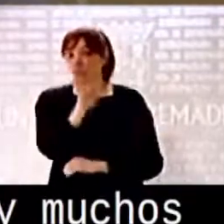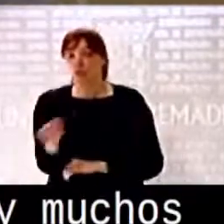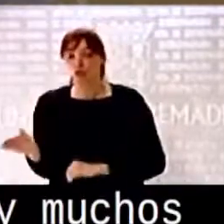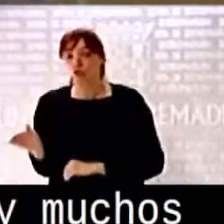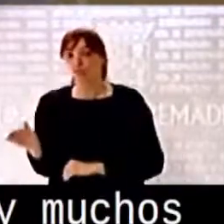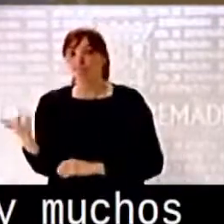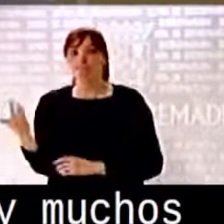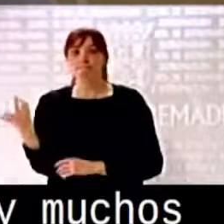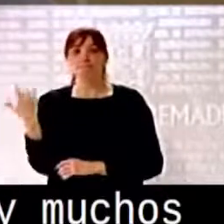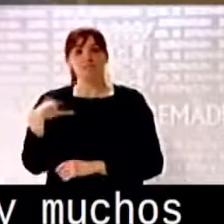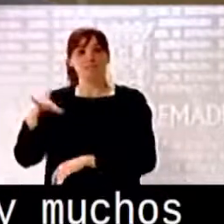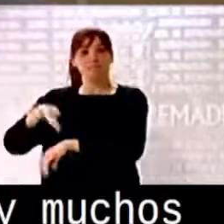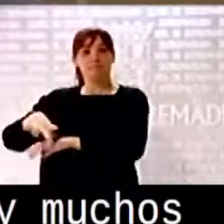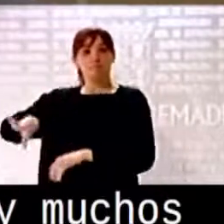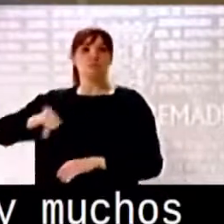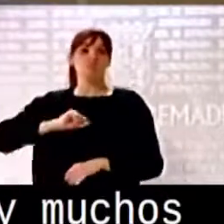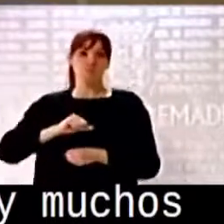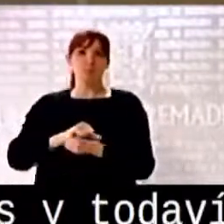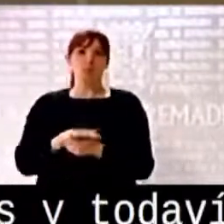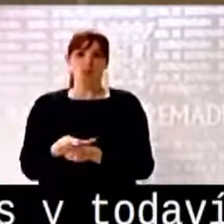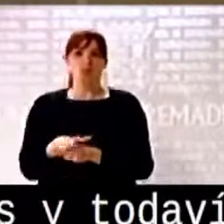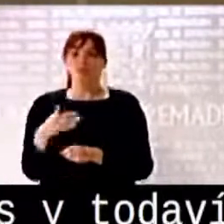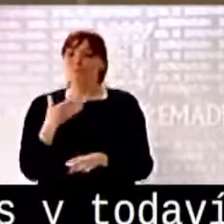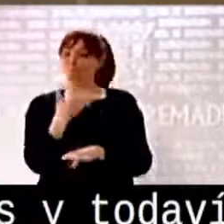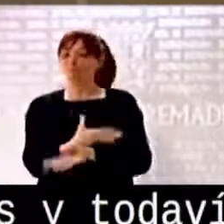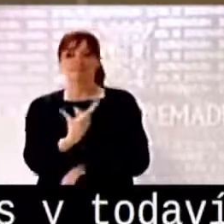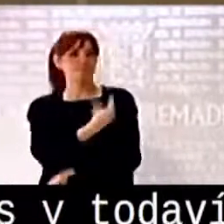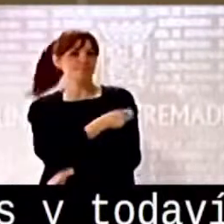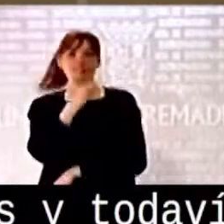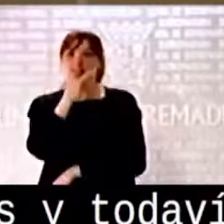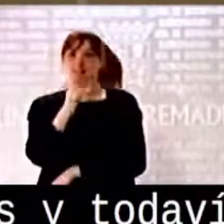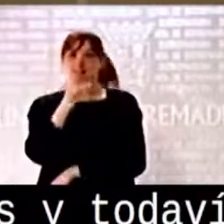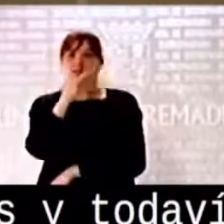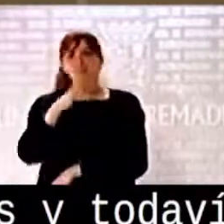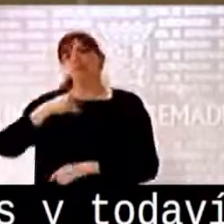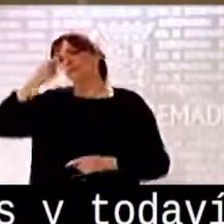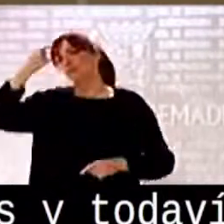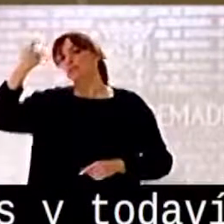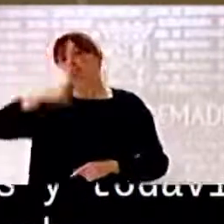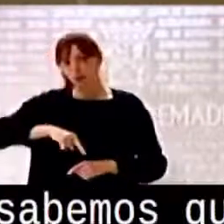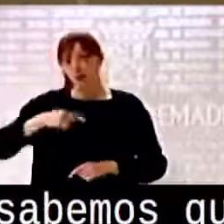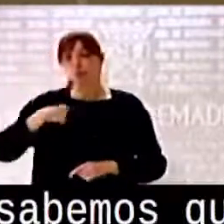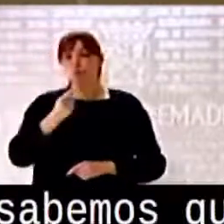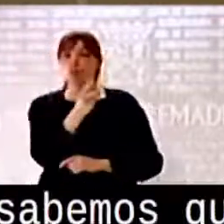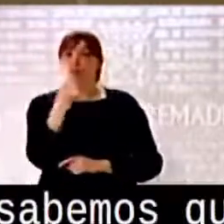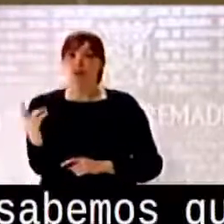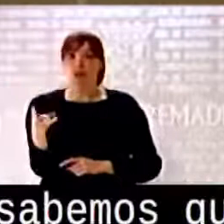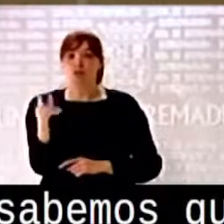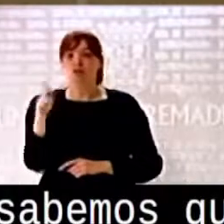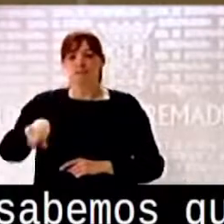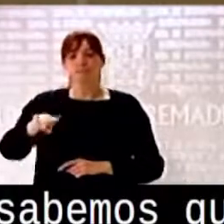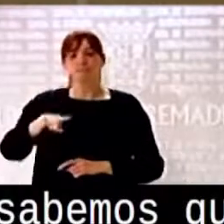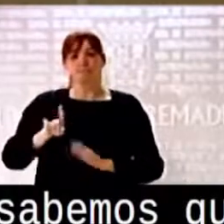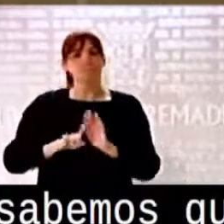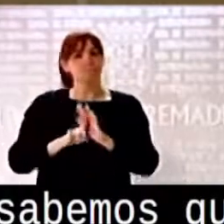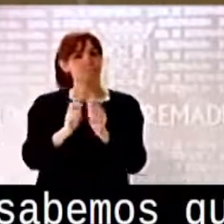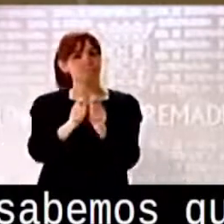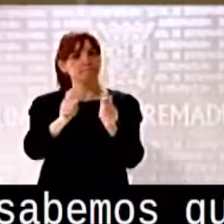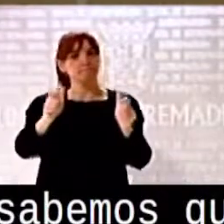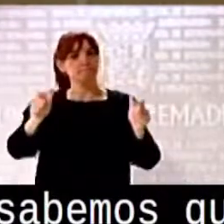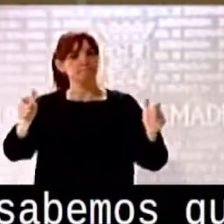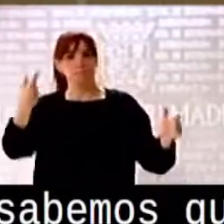han pasado el coronavirus y todavía no se han podido vacunar, pero que sabemos que es un dato que va a ir